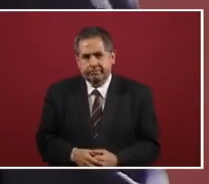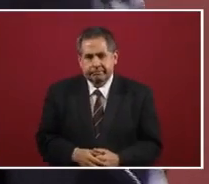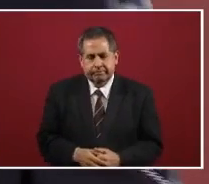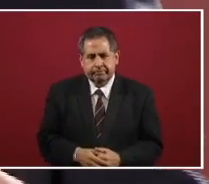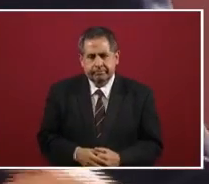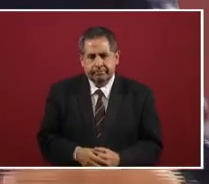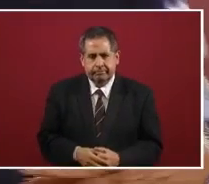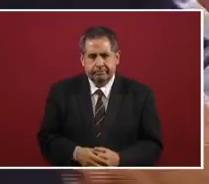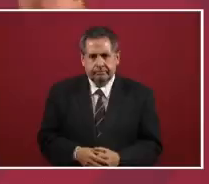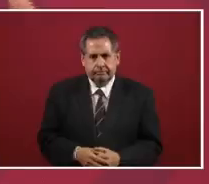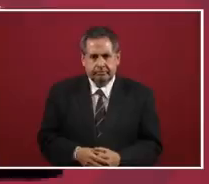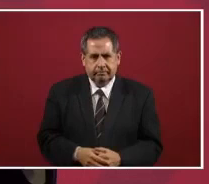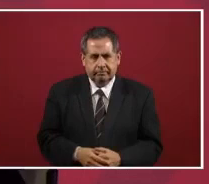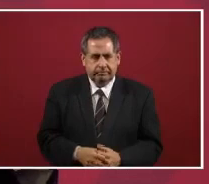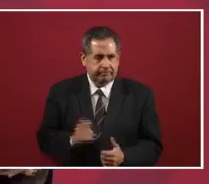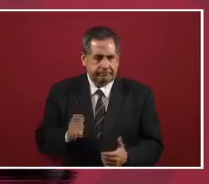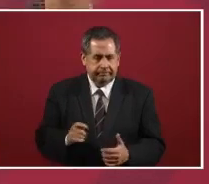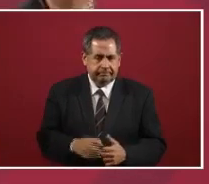se